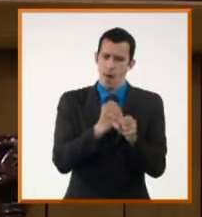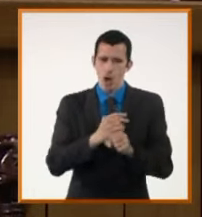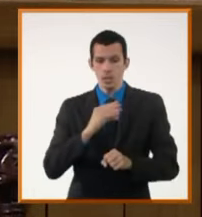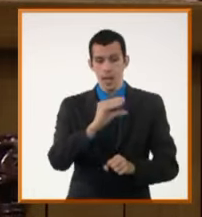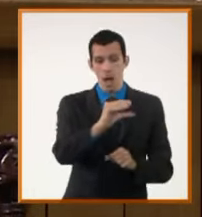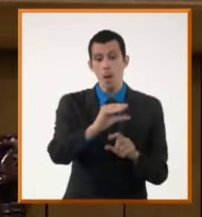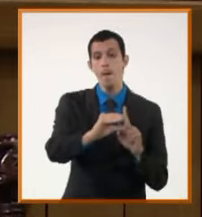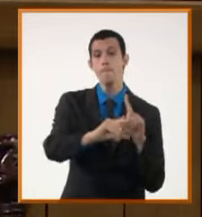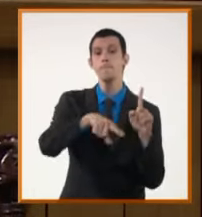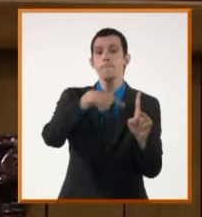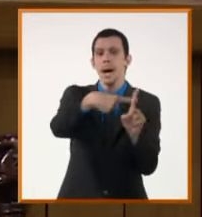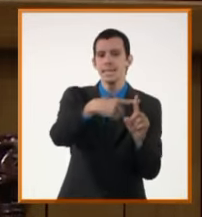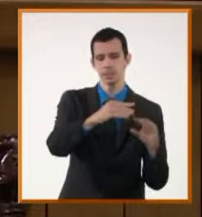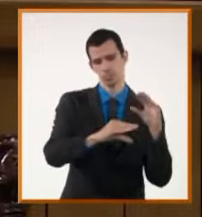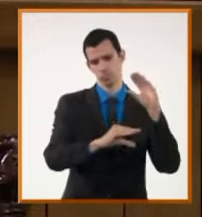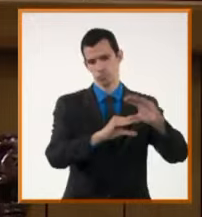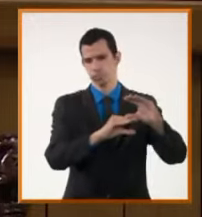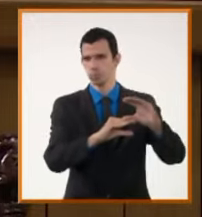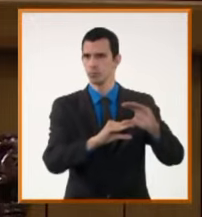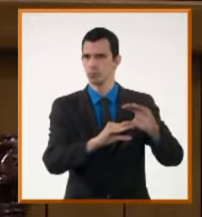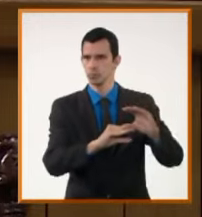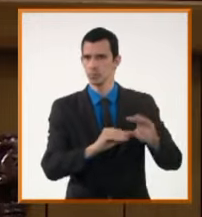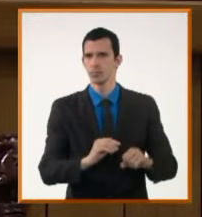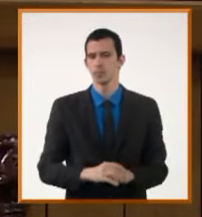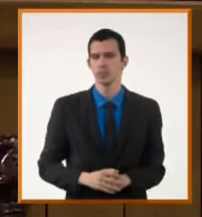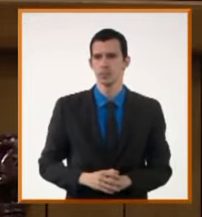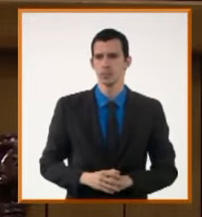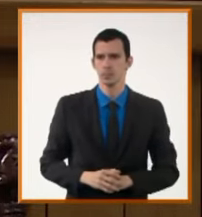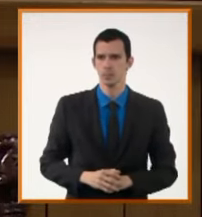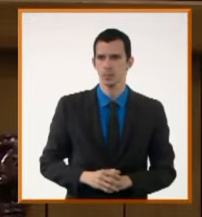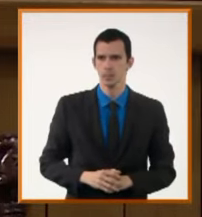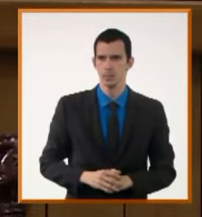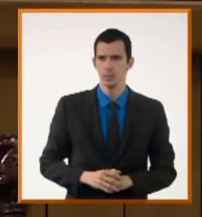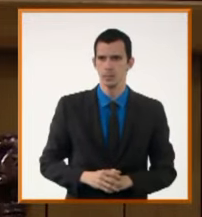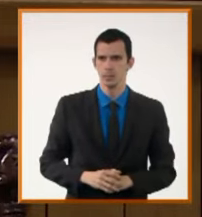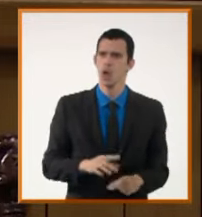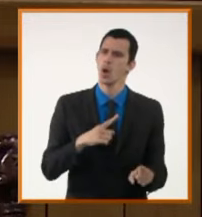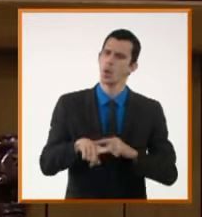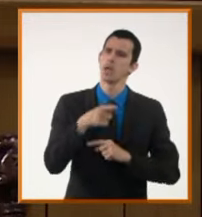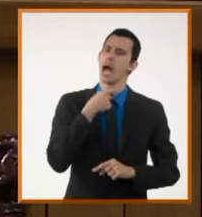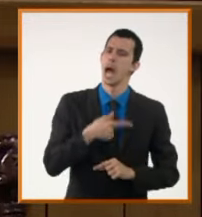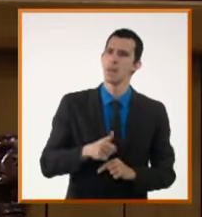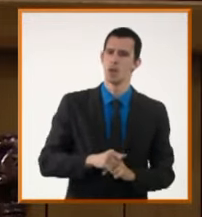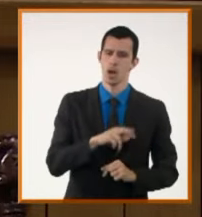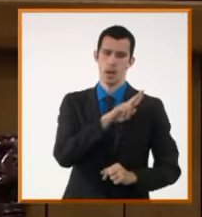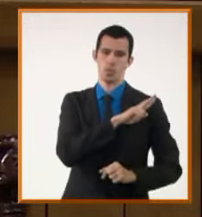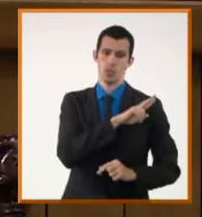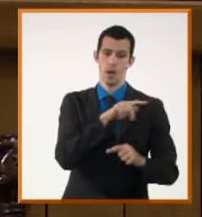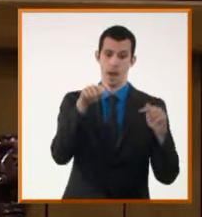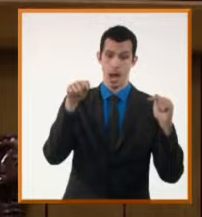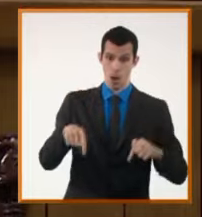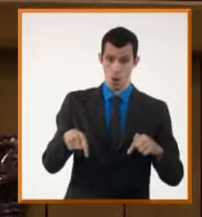está asumiendo responsabilidades de otros que se han ido o no están. Y en educación,